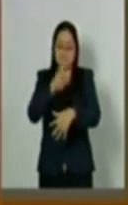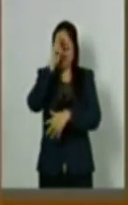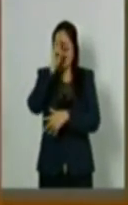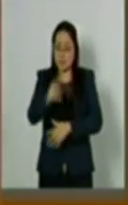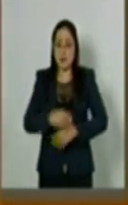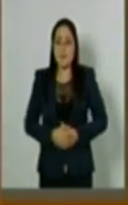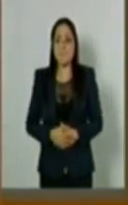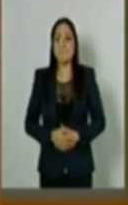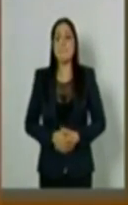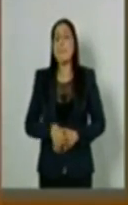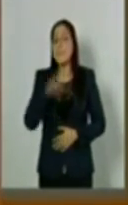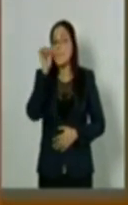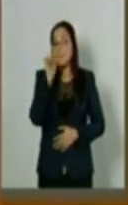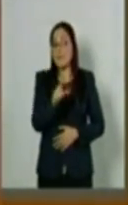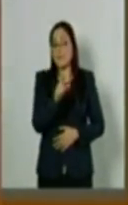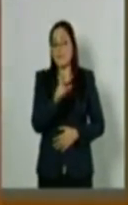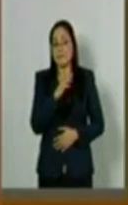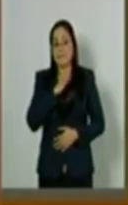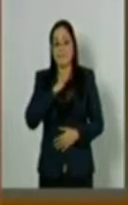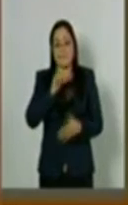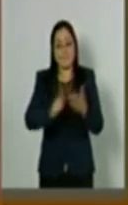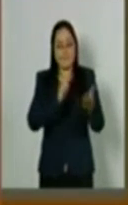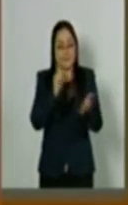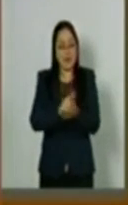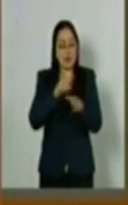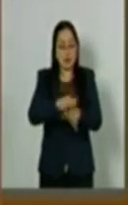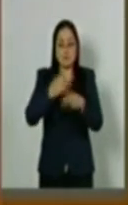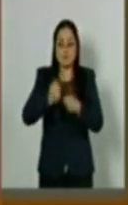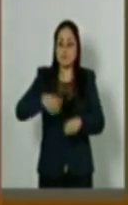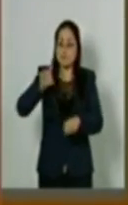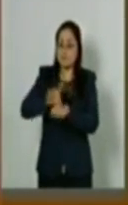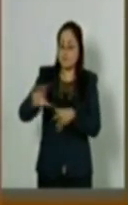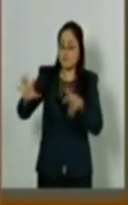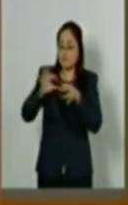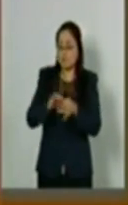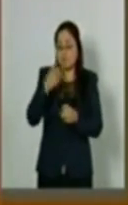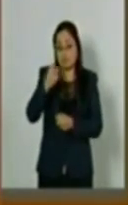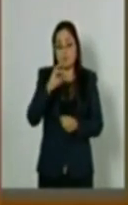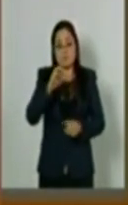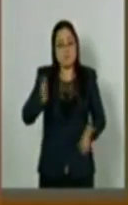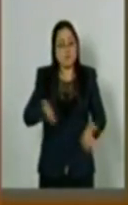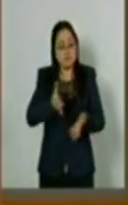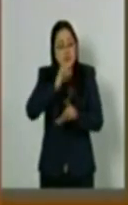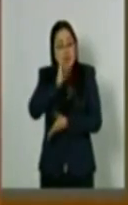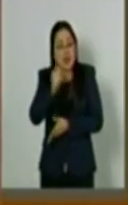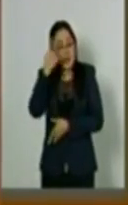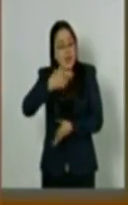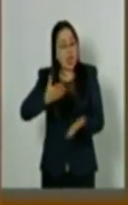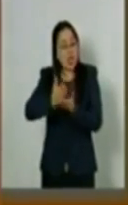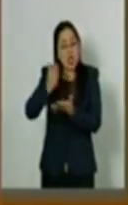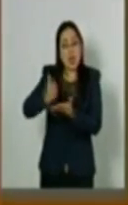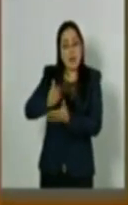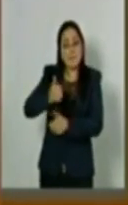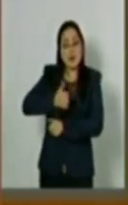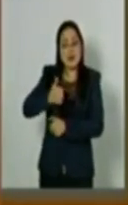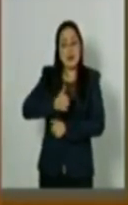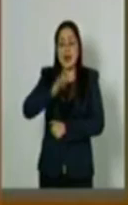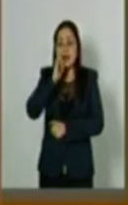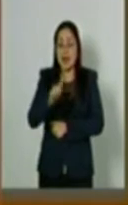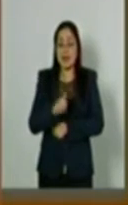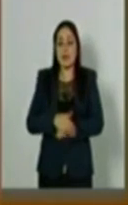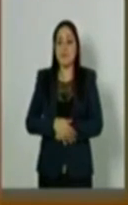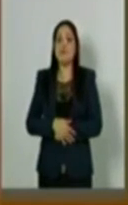armadas. Y por último, la Ley de Seguridad Interior no fomenta la intervención militar, al